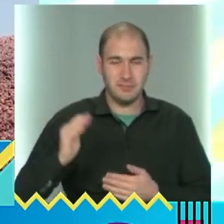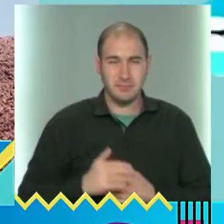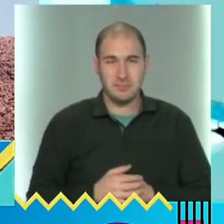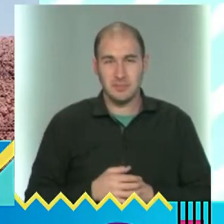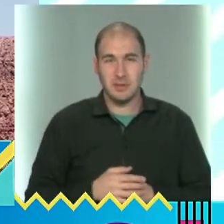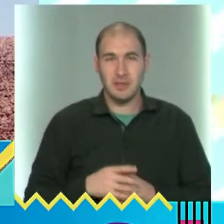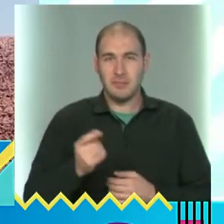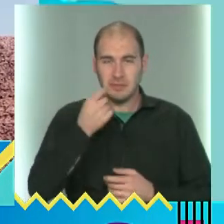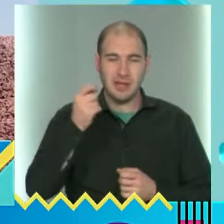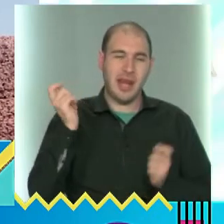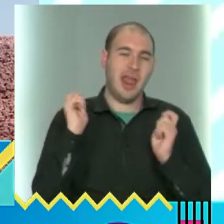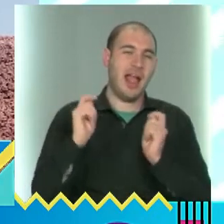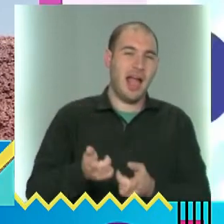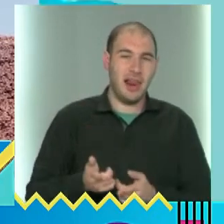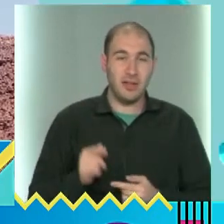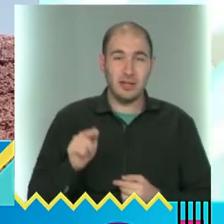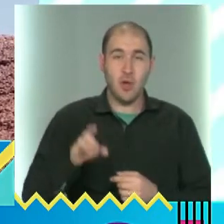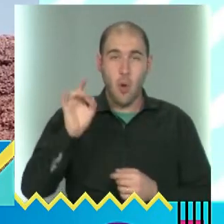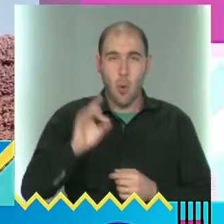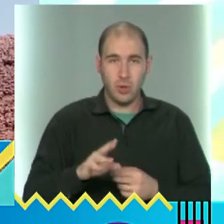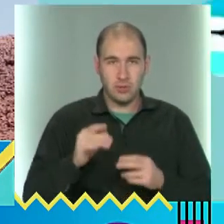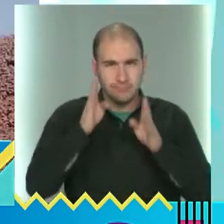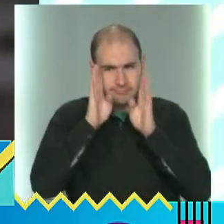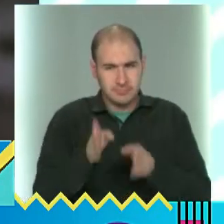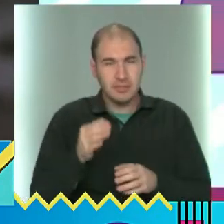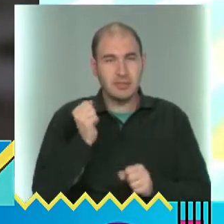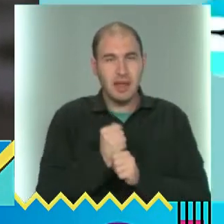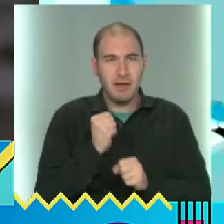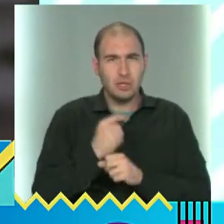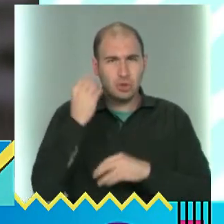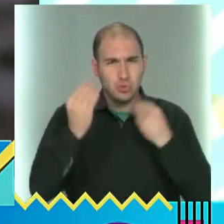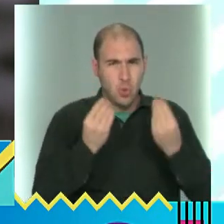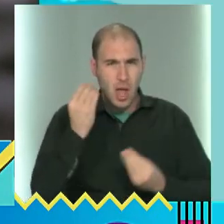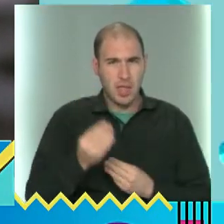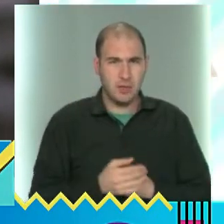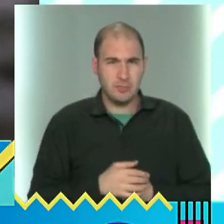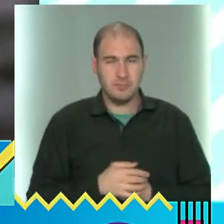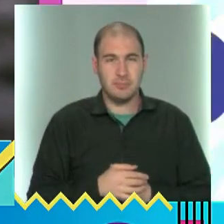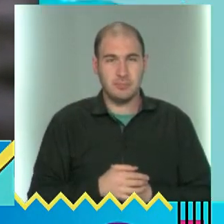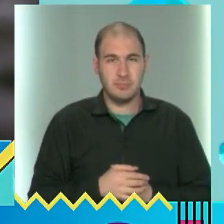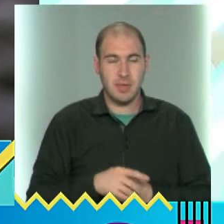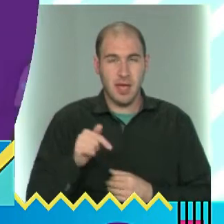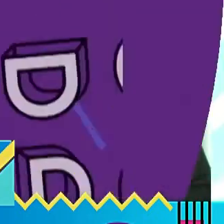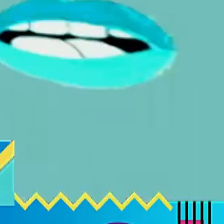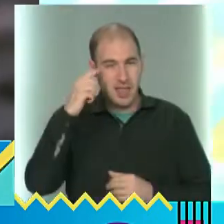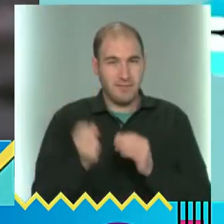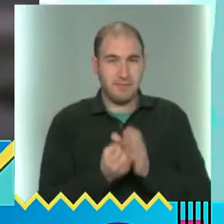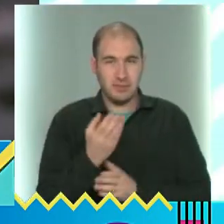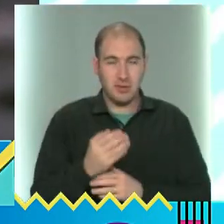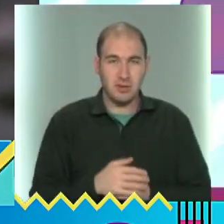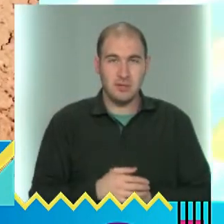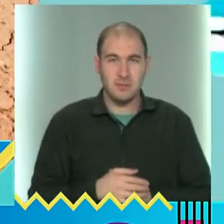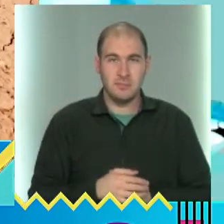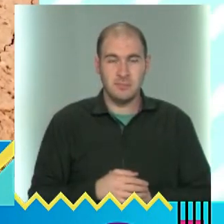lo tienen regalado y ellos solamente tienen que ocuparse en trabajar en sus sueños, de pensar. Acá un inventor o emprendedor tiene